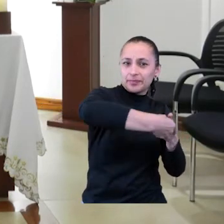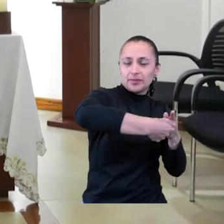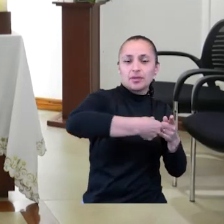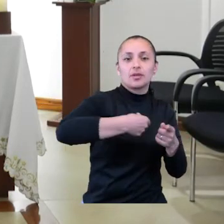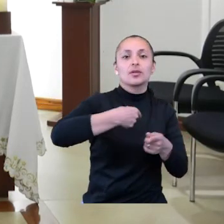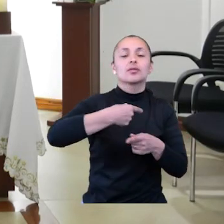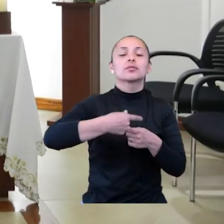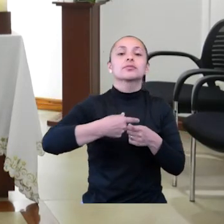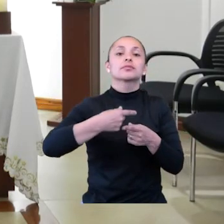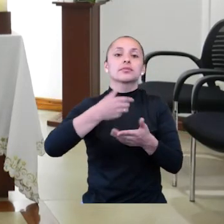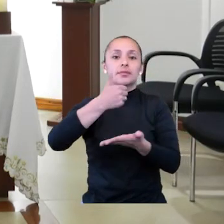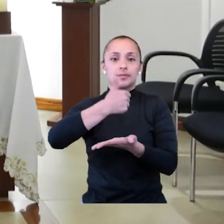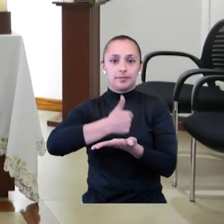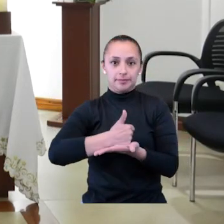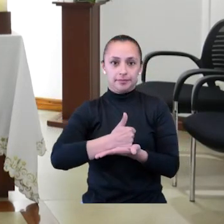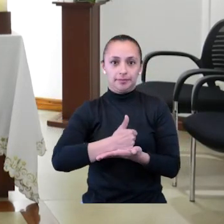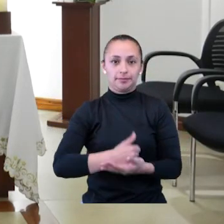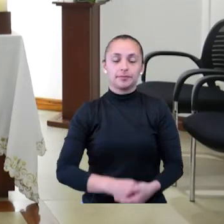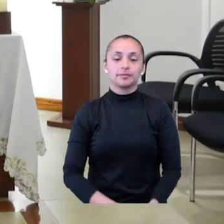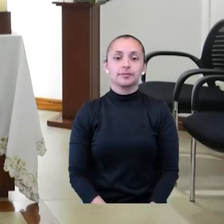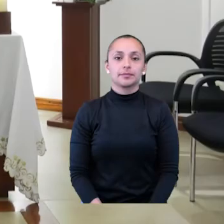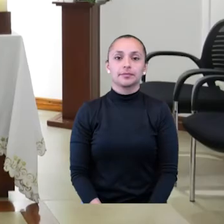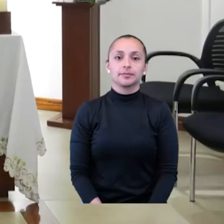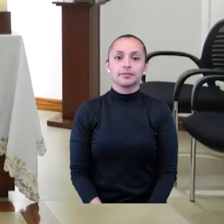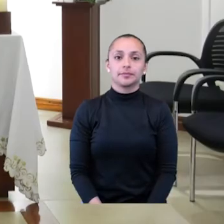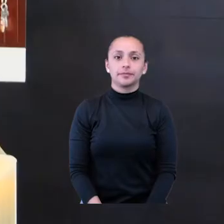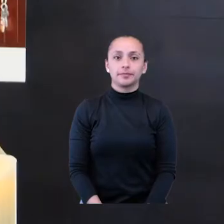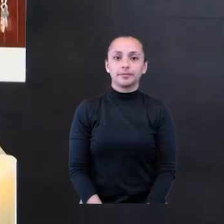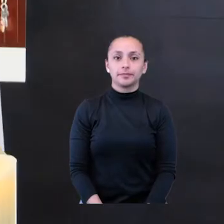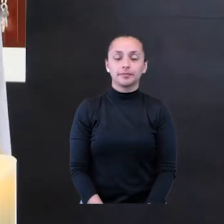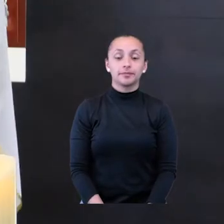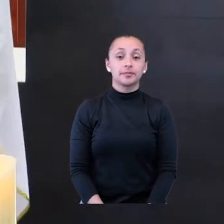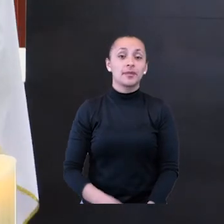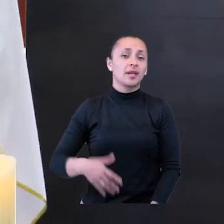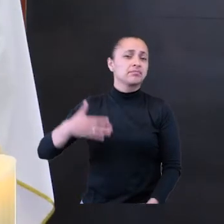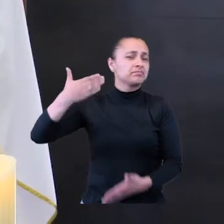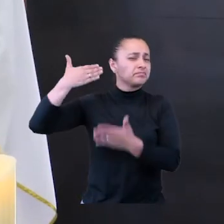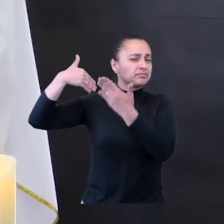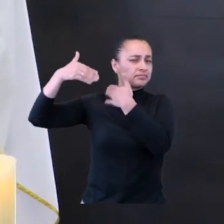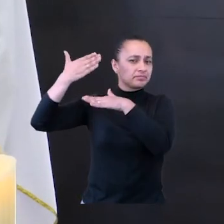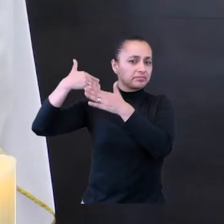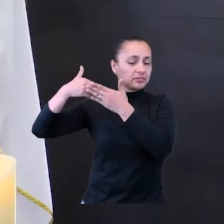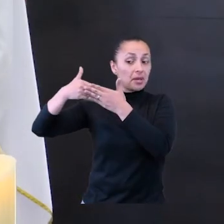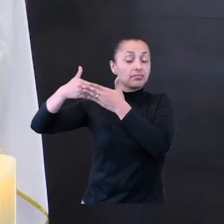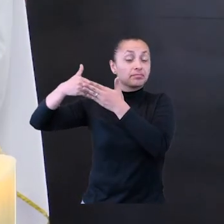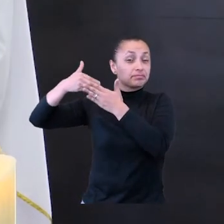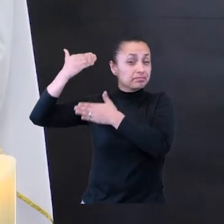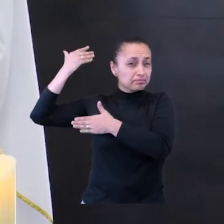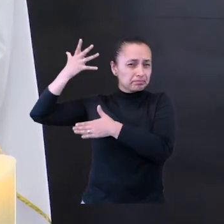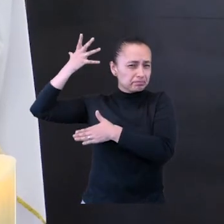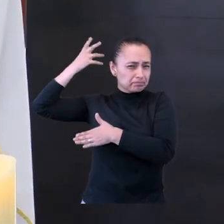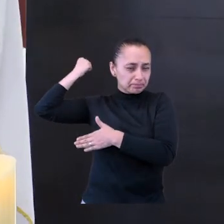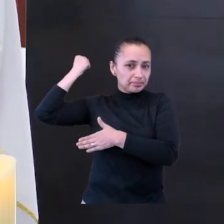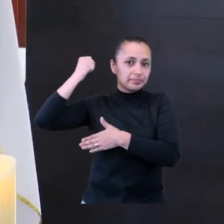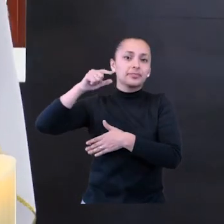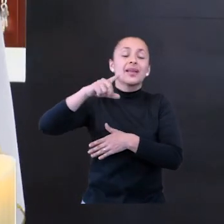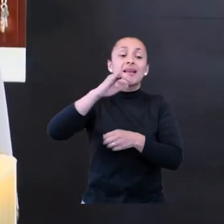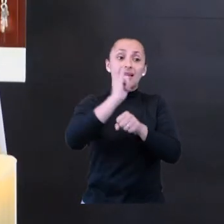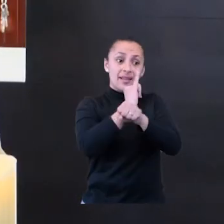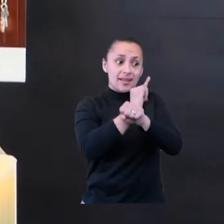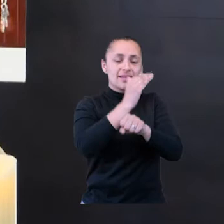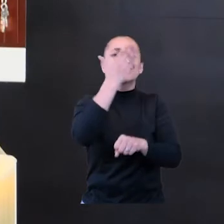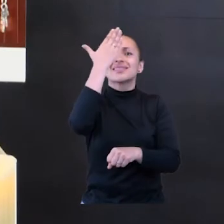mis queridos hermanos desde el principio la iglesia supo que tenía una